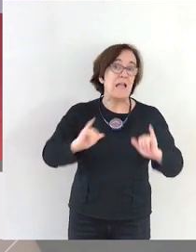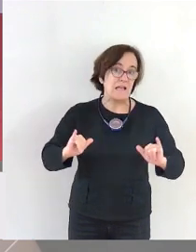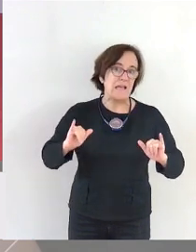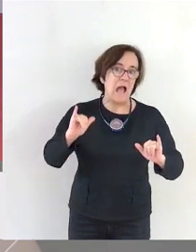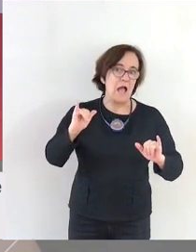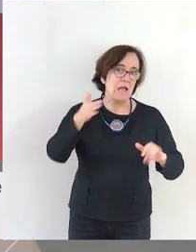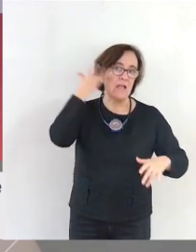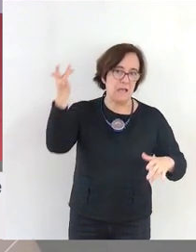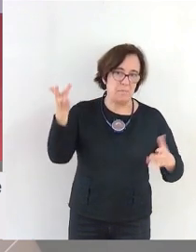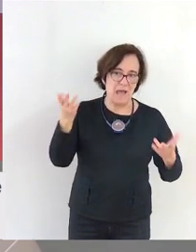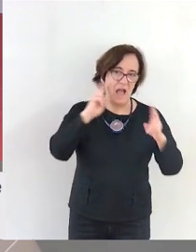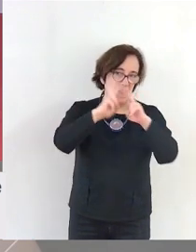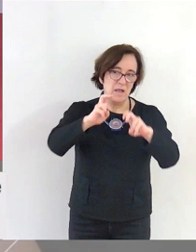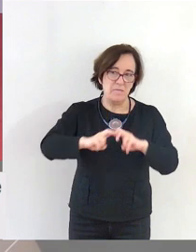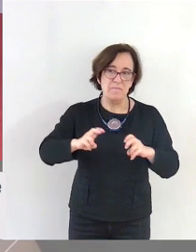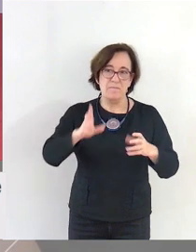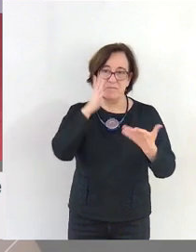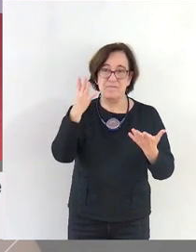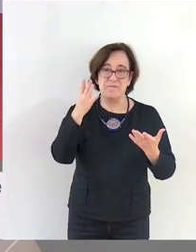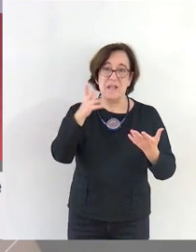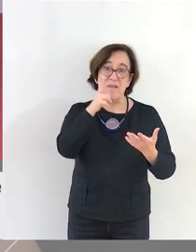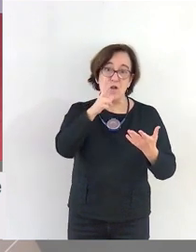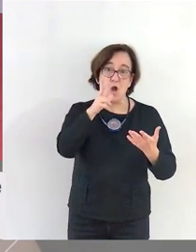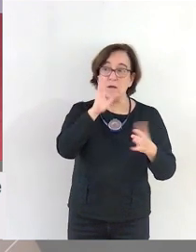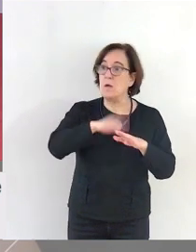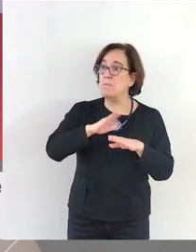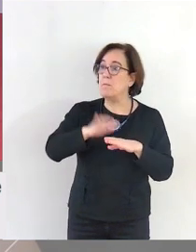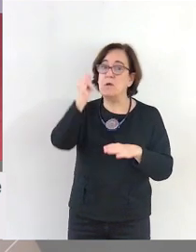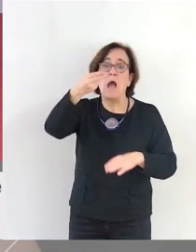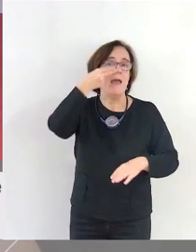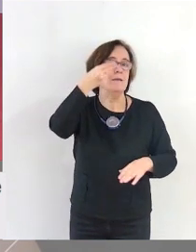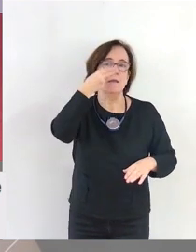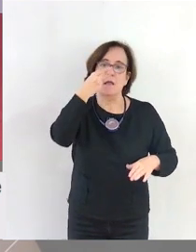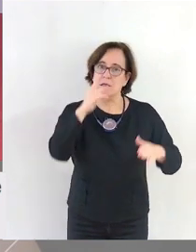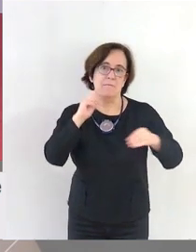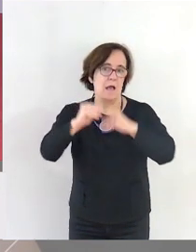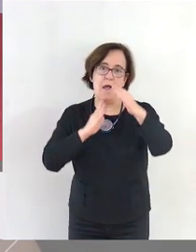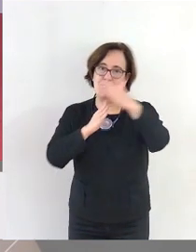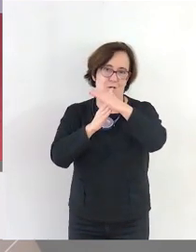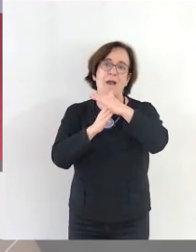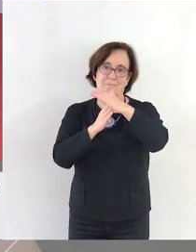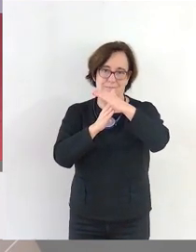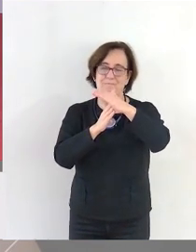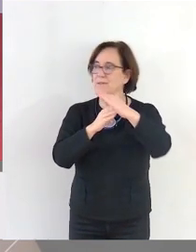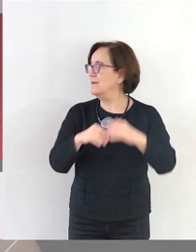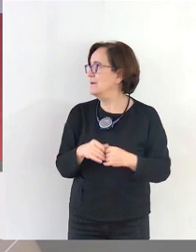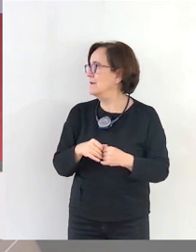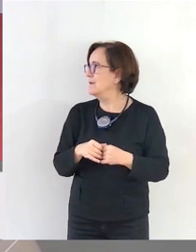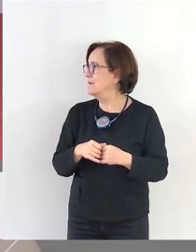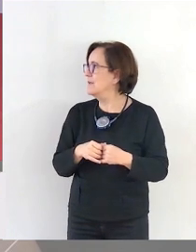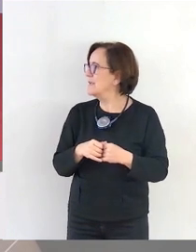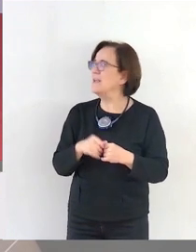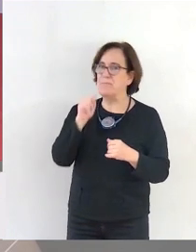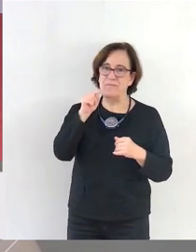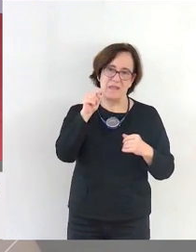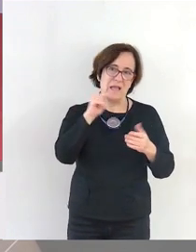o no se haya investigado en la energía del hidrógeno es porque había intereses que bloqueaban ese asunto verdad que entonces